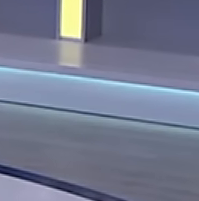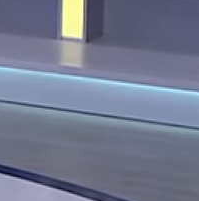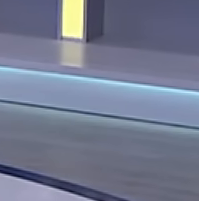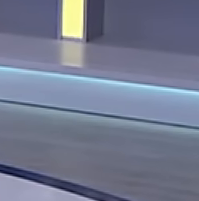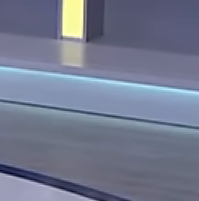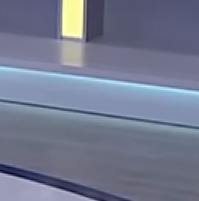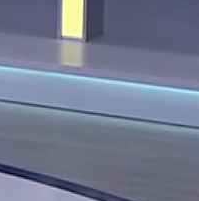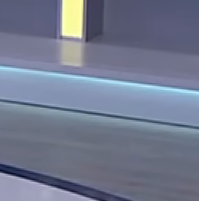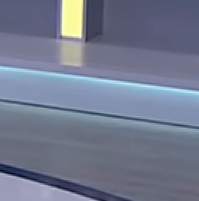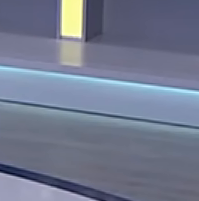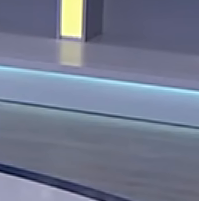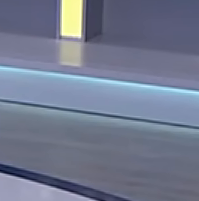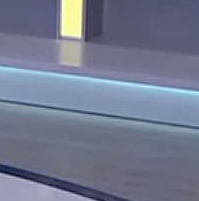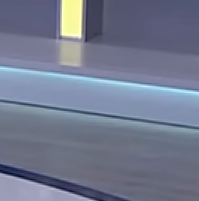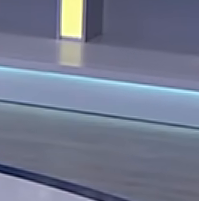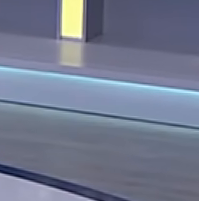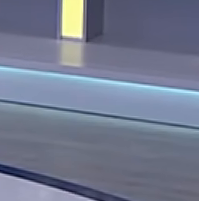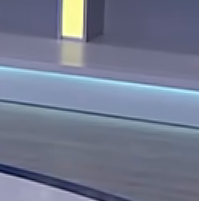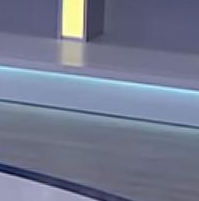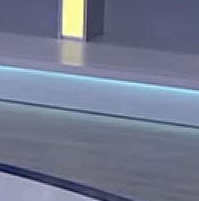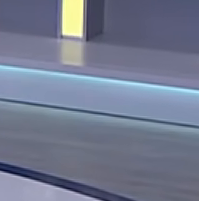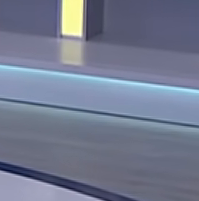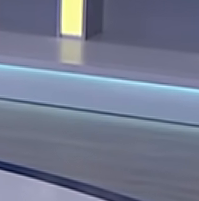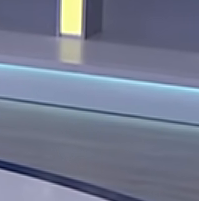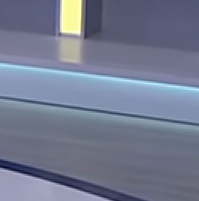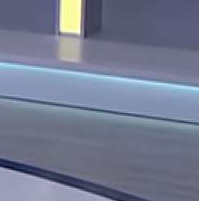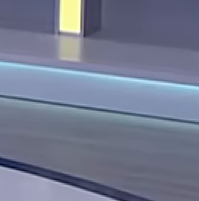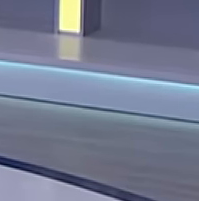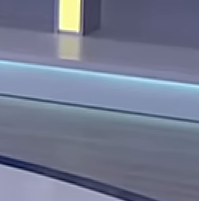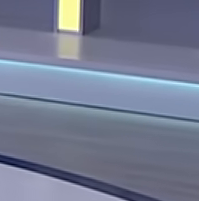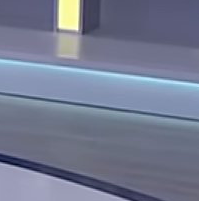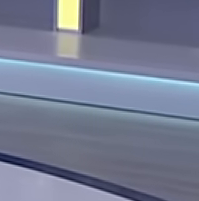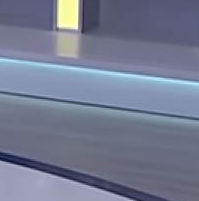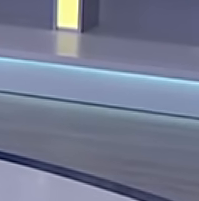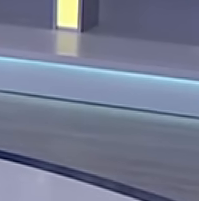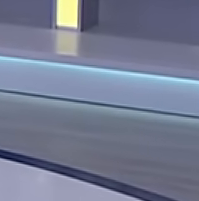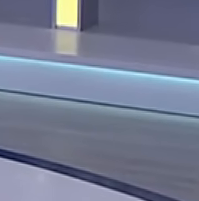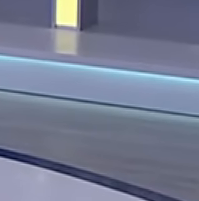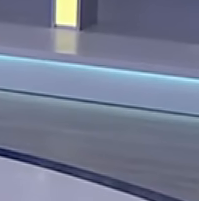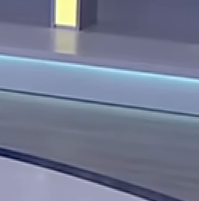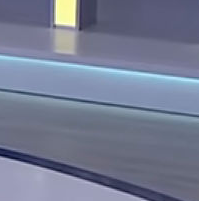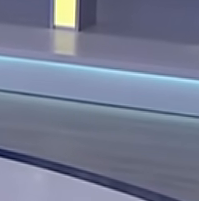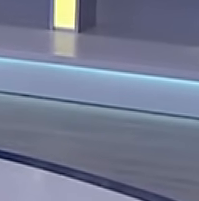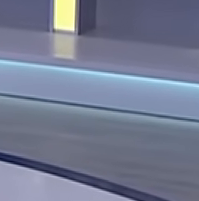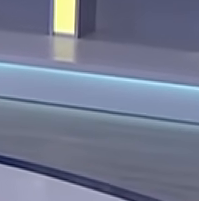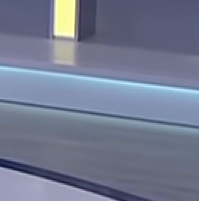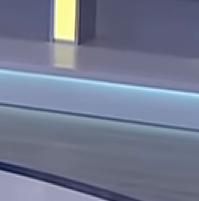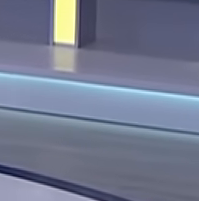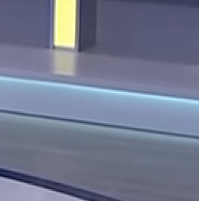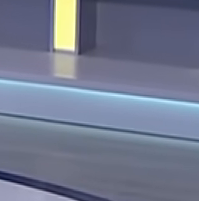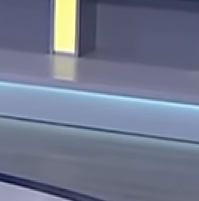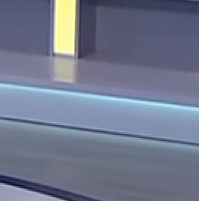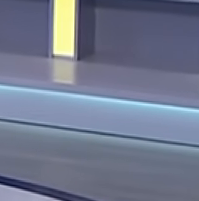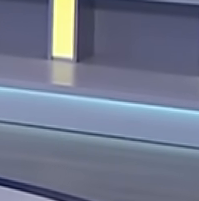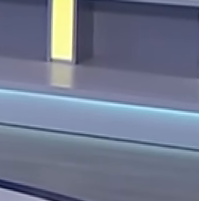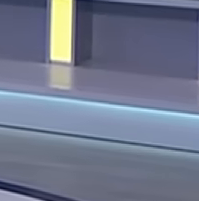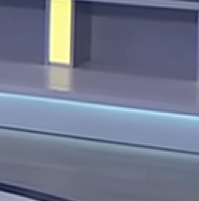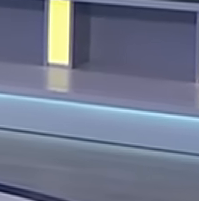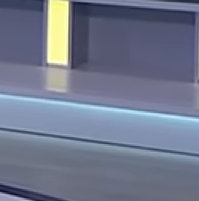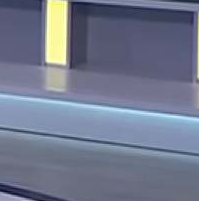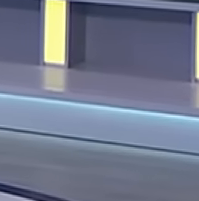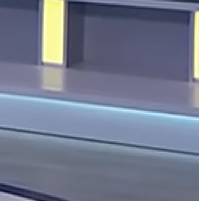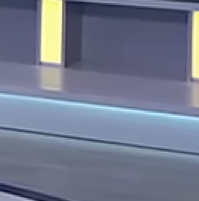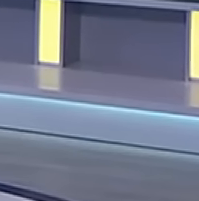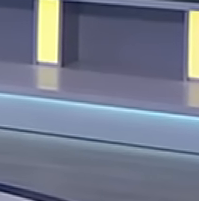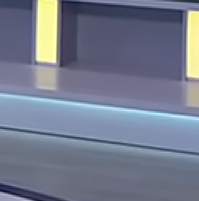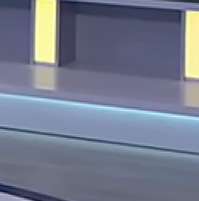para avanzar. Y así pueden ocasionar accidentes. Por eso es importante que usted en casa salga mucho más temprano, porque ya se anunció justamente